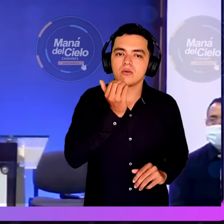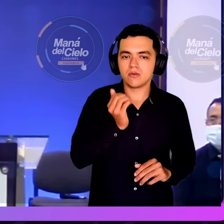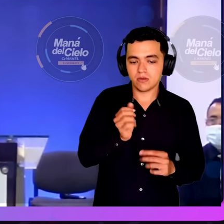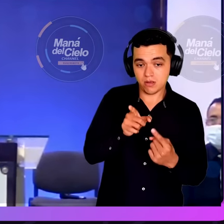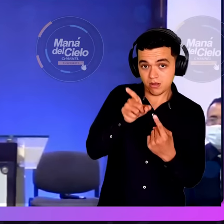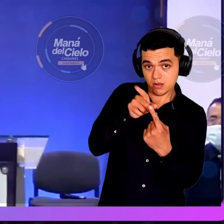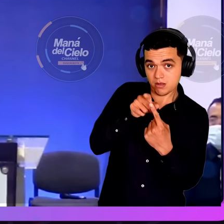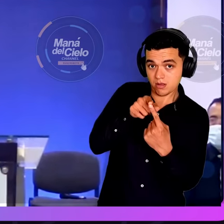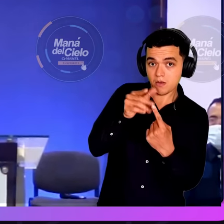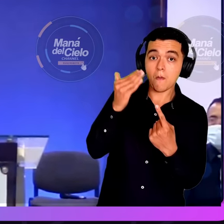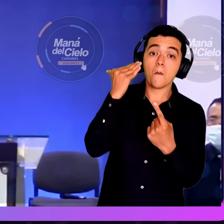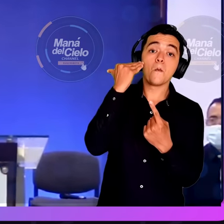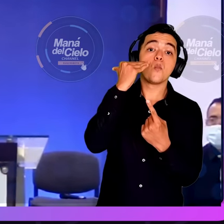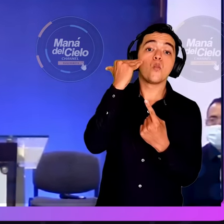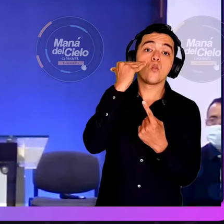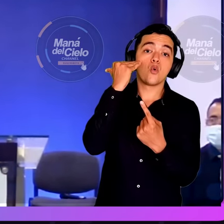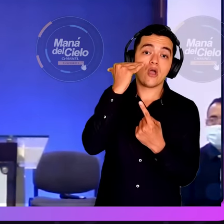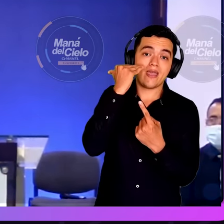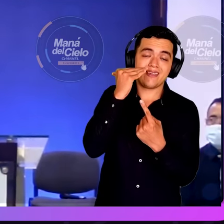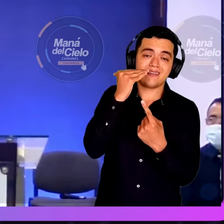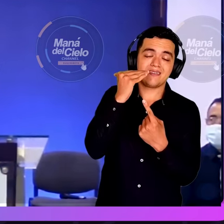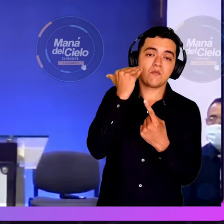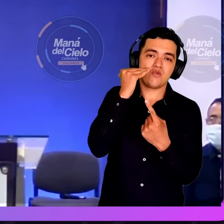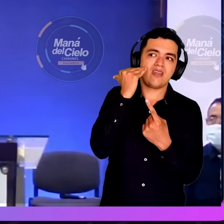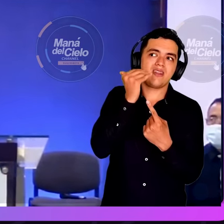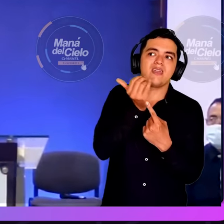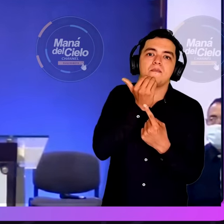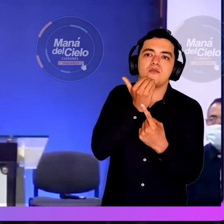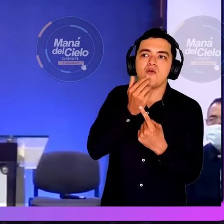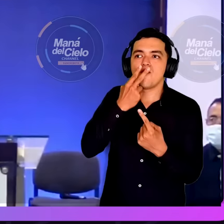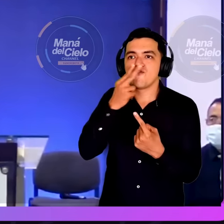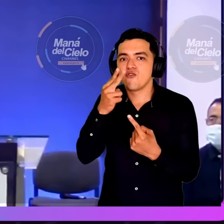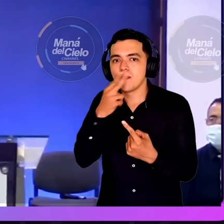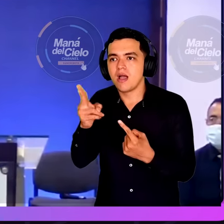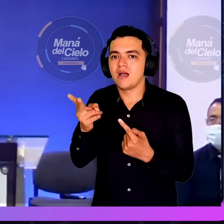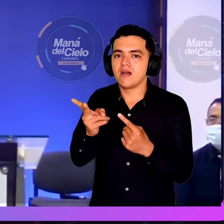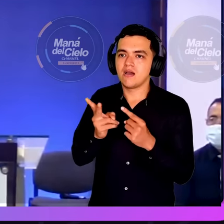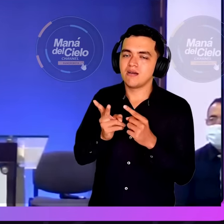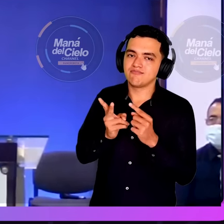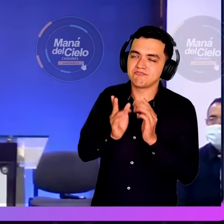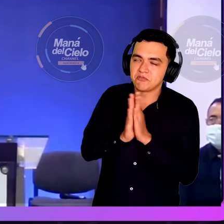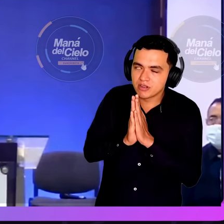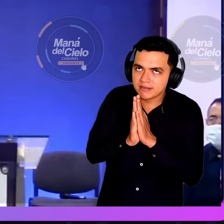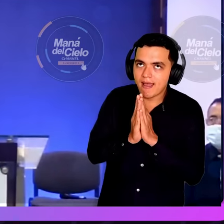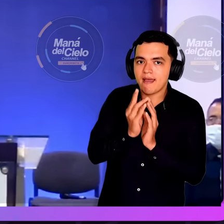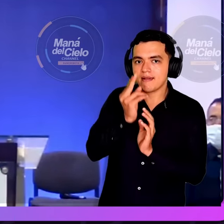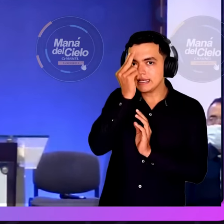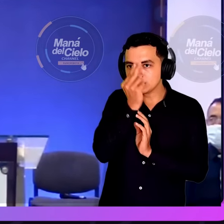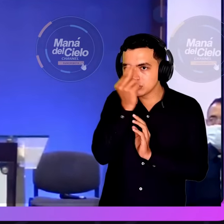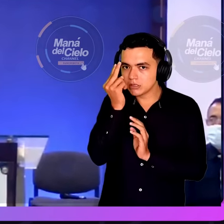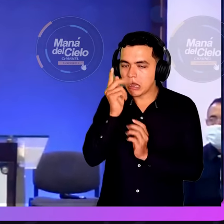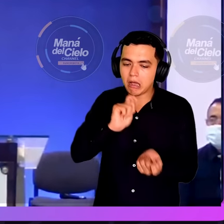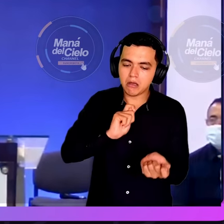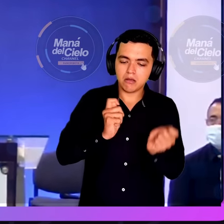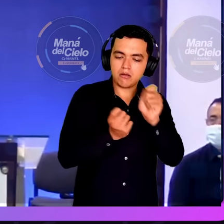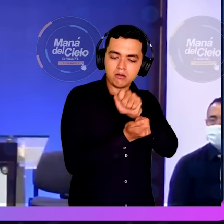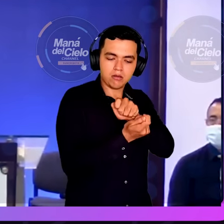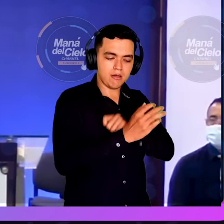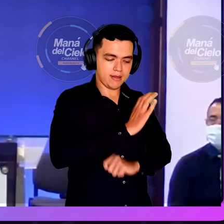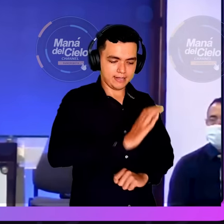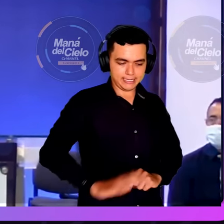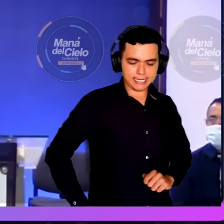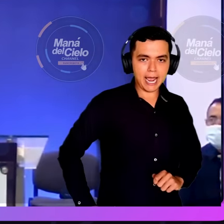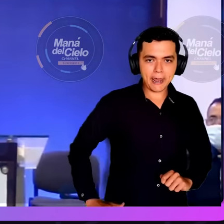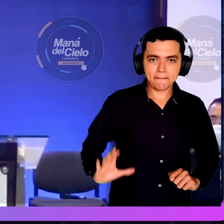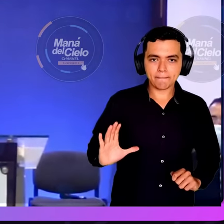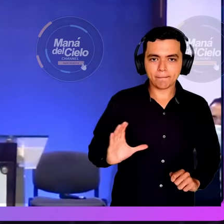alentados, comiendo, durmiendo bien, pero hay unos bebés que nacen prematuros. Entonces la mamá canguro los alimenta.